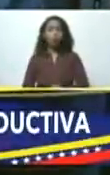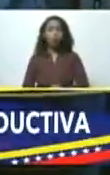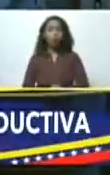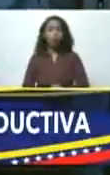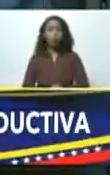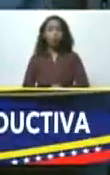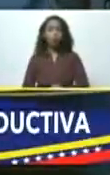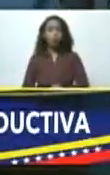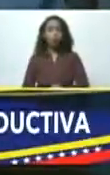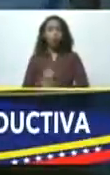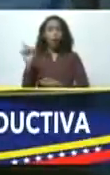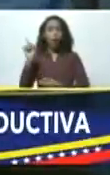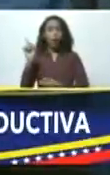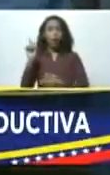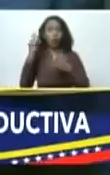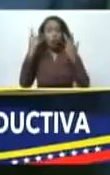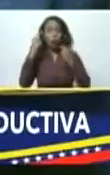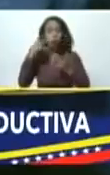esas cabras.